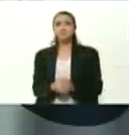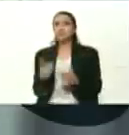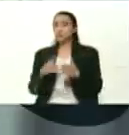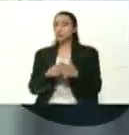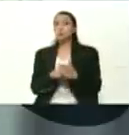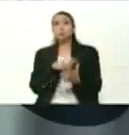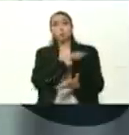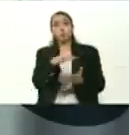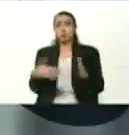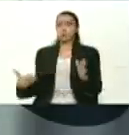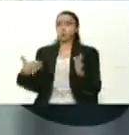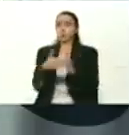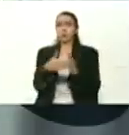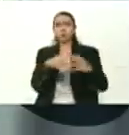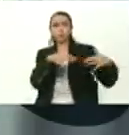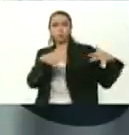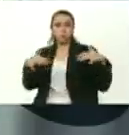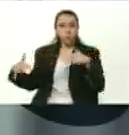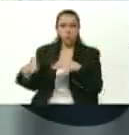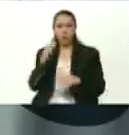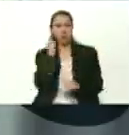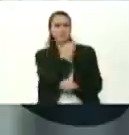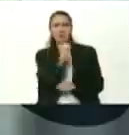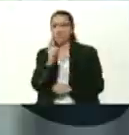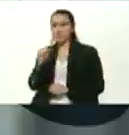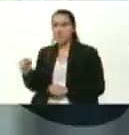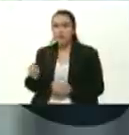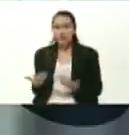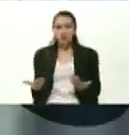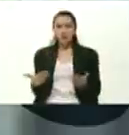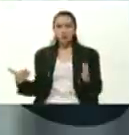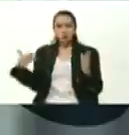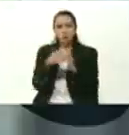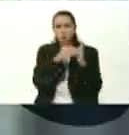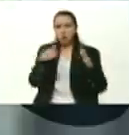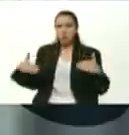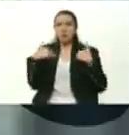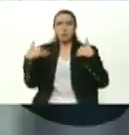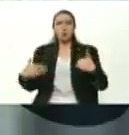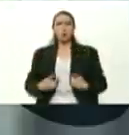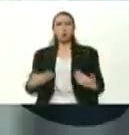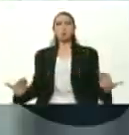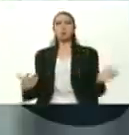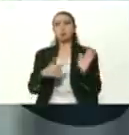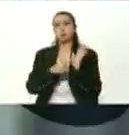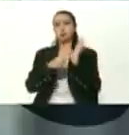Crímenes de guerra, genocidio, crímenes de lesa humanidad, todos esos supuestos hubiesen